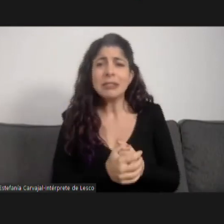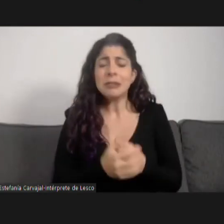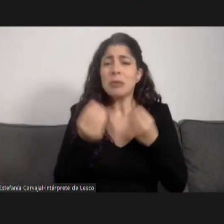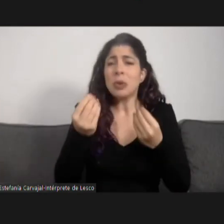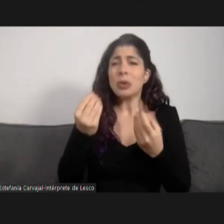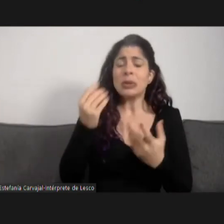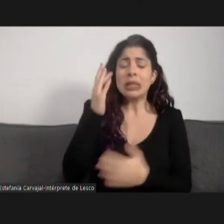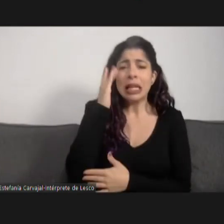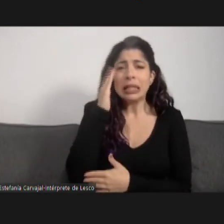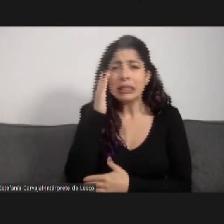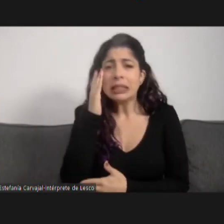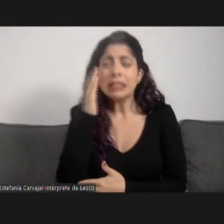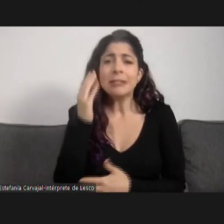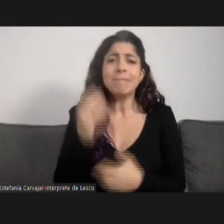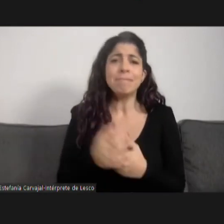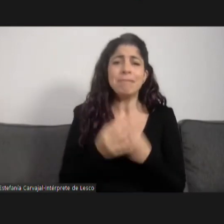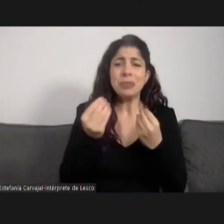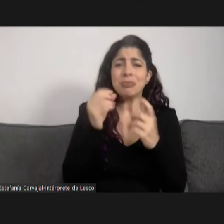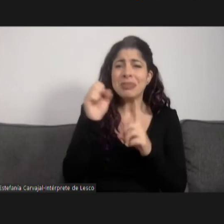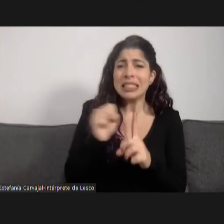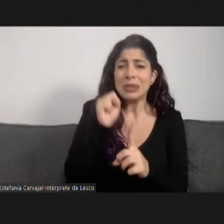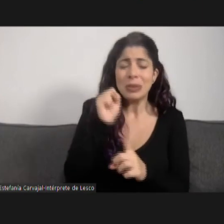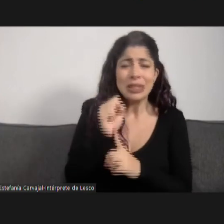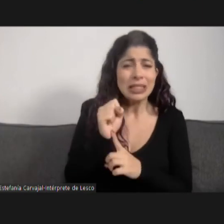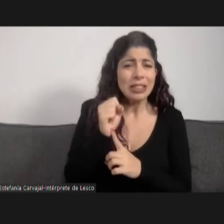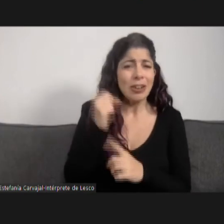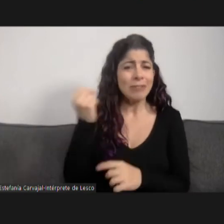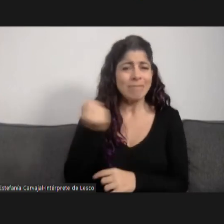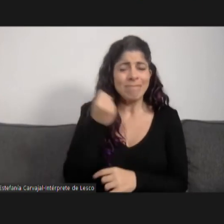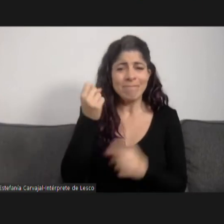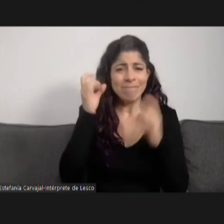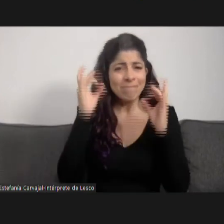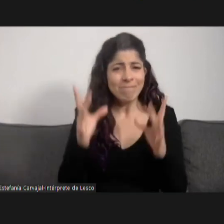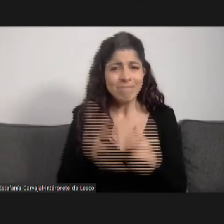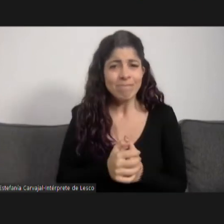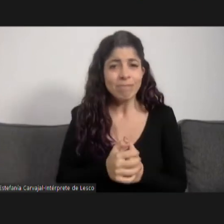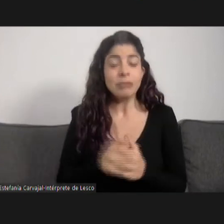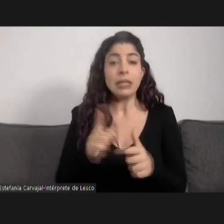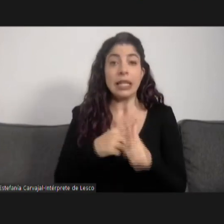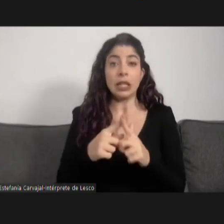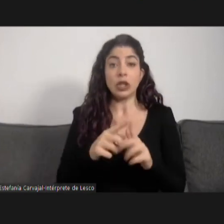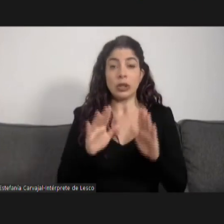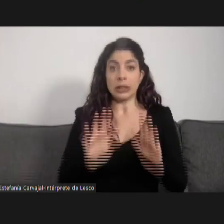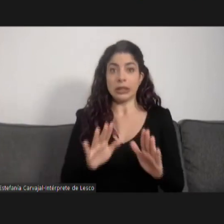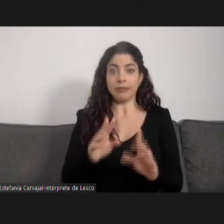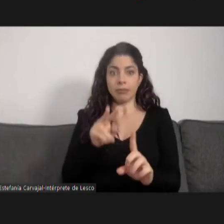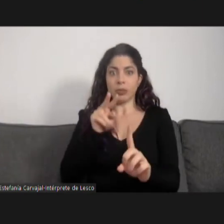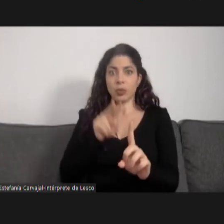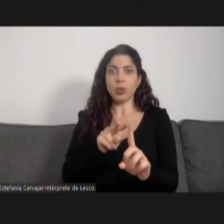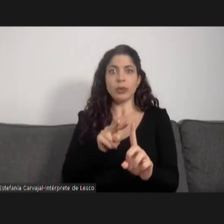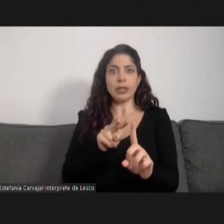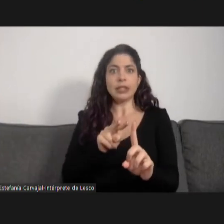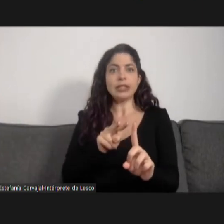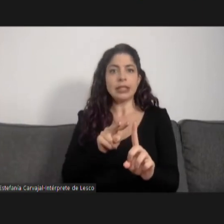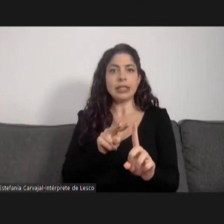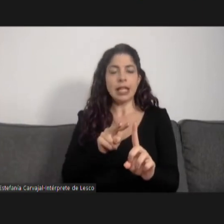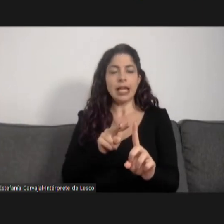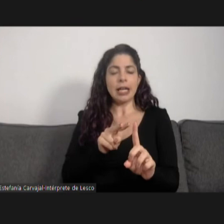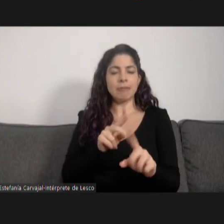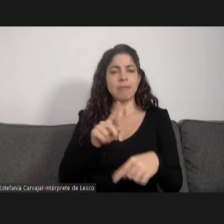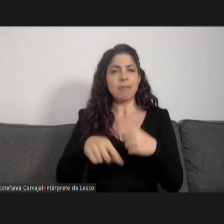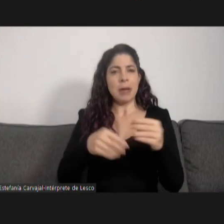zozobra, tanta situación extrema. Entonces, desde ese punto de vista, vamos a